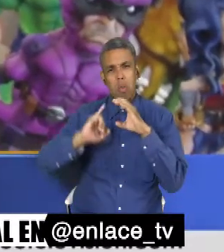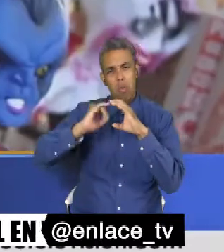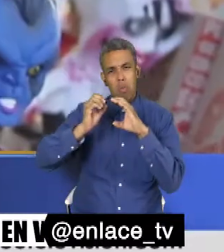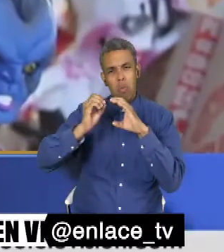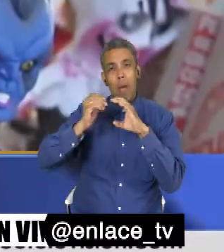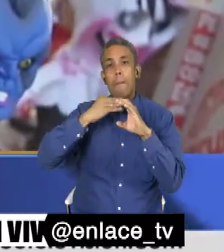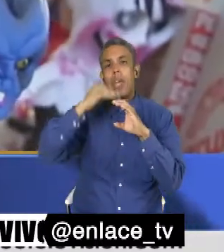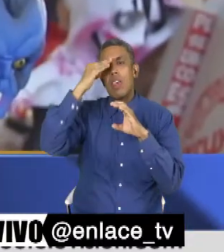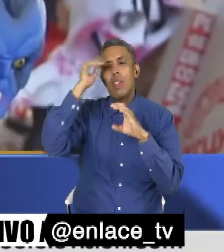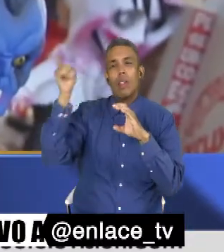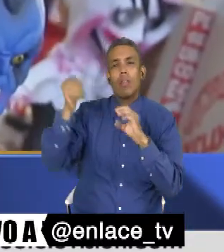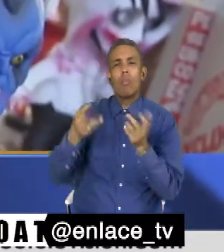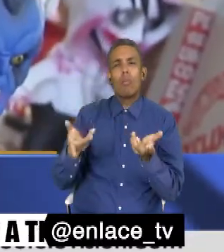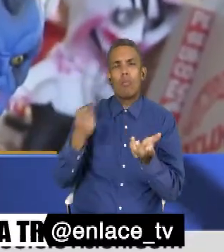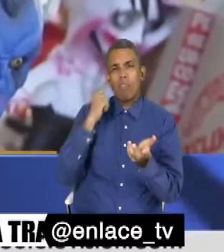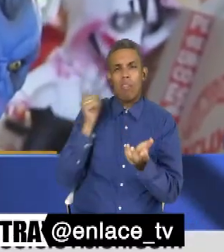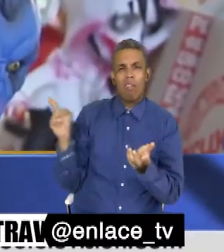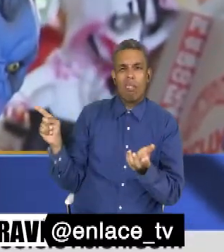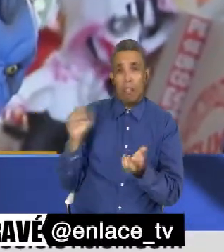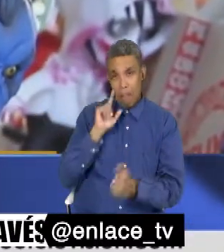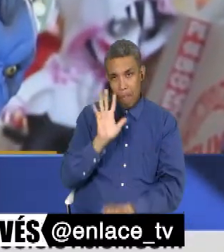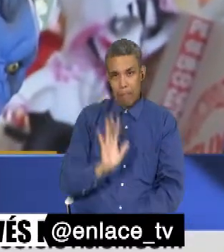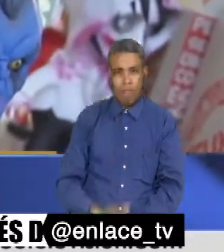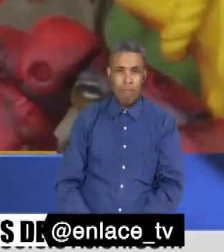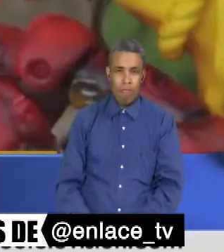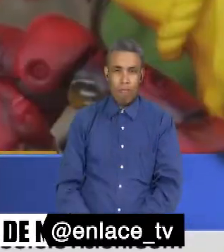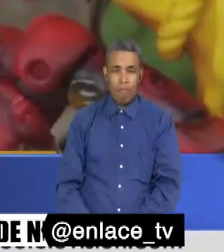de Medellín. Ya volvemos a Enlace Noticias.